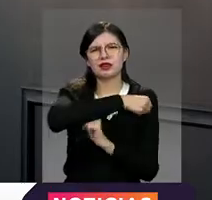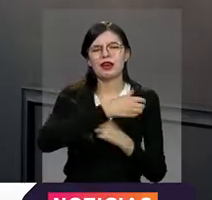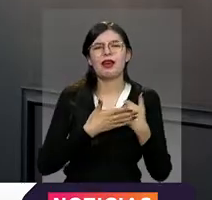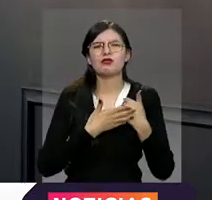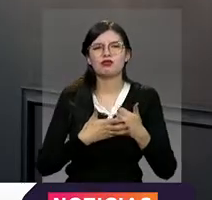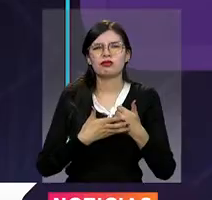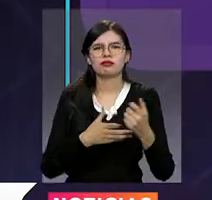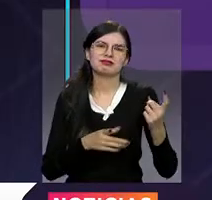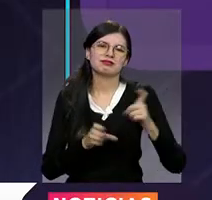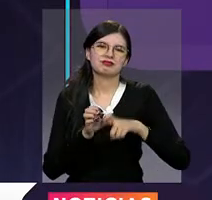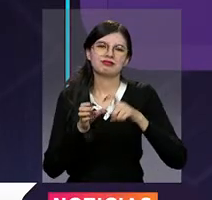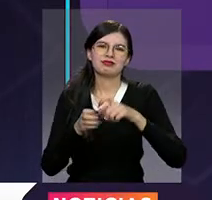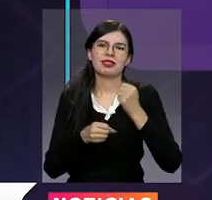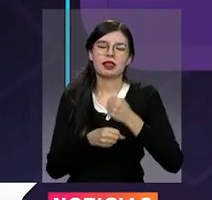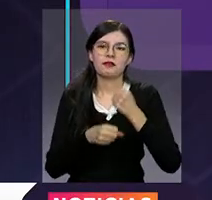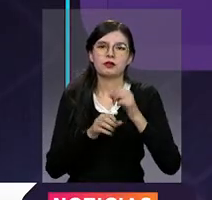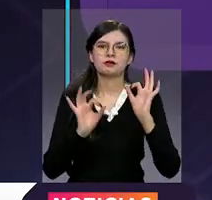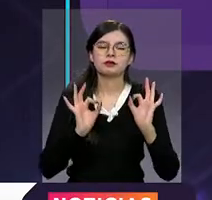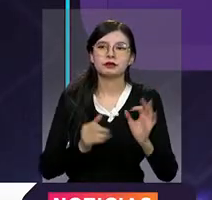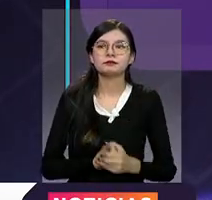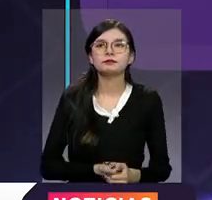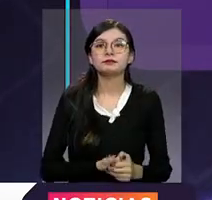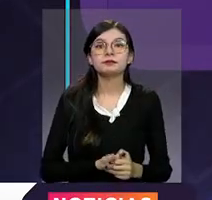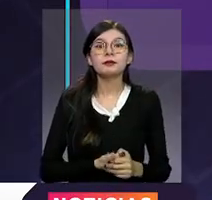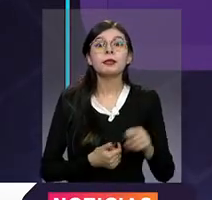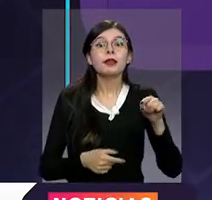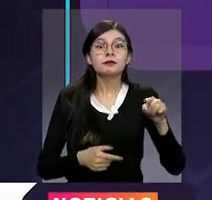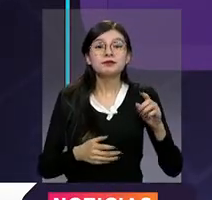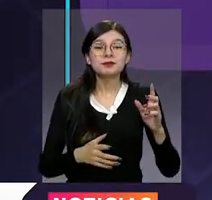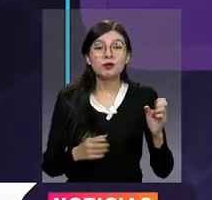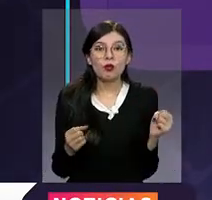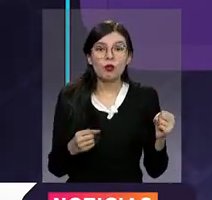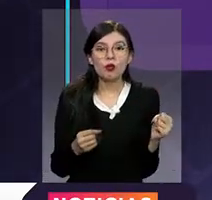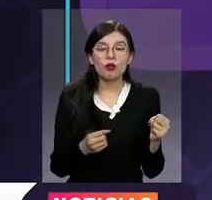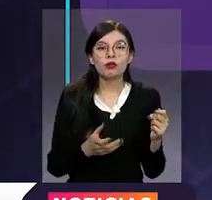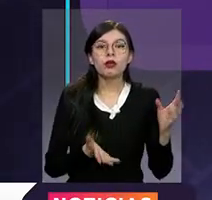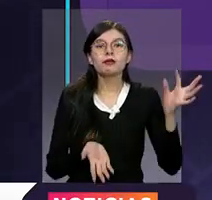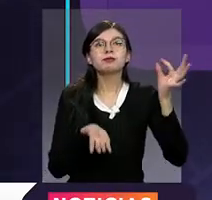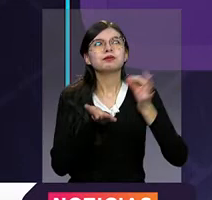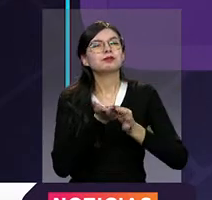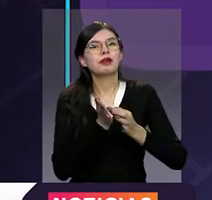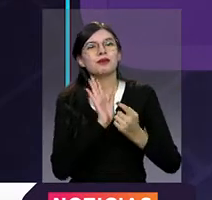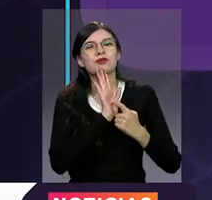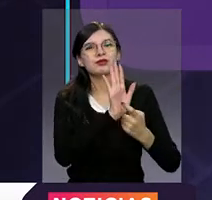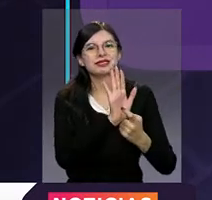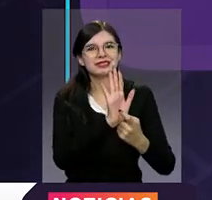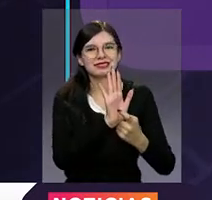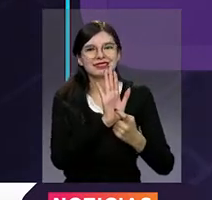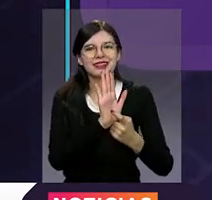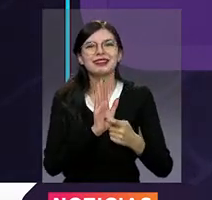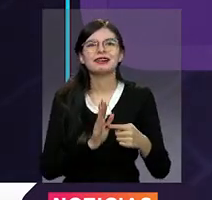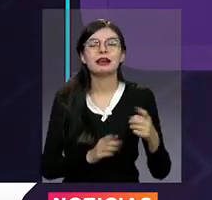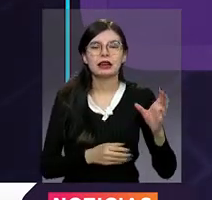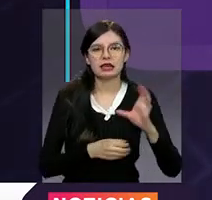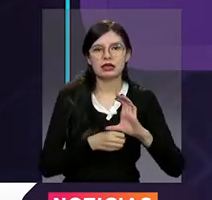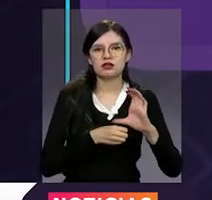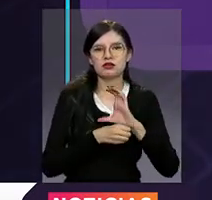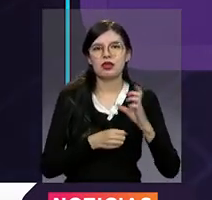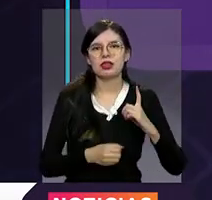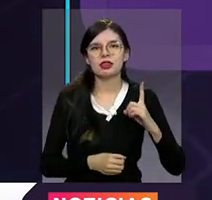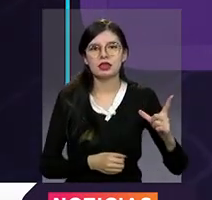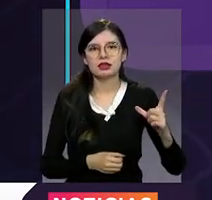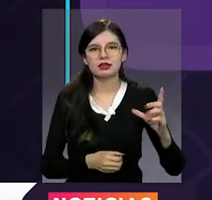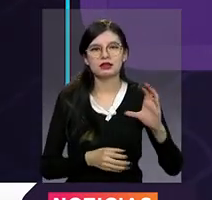empleos. La capital colombiana está nominada como Destino Líder de Sudamérica, Ciudad Líder Cultural,